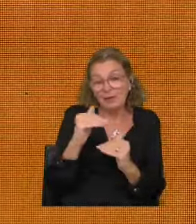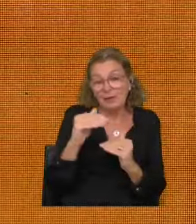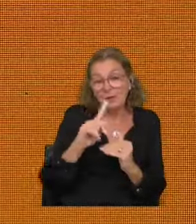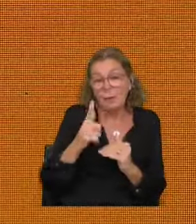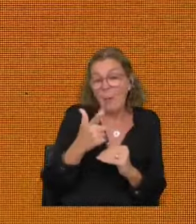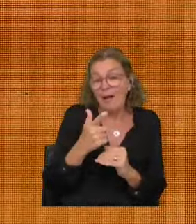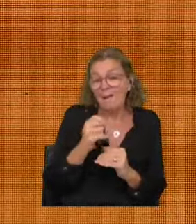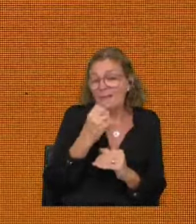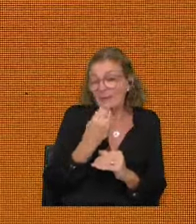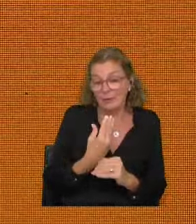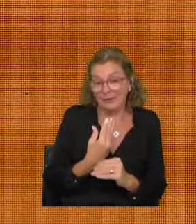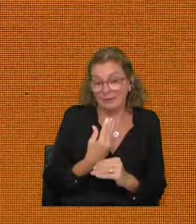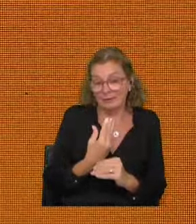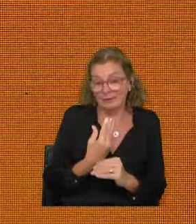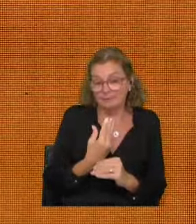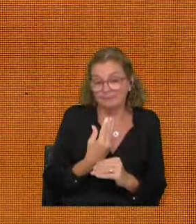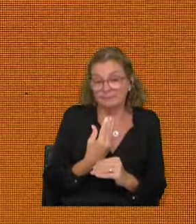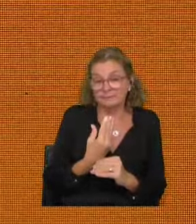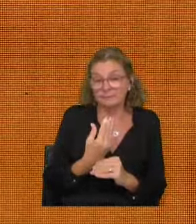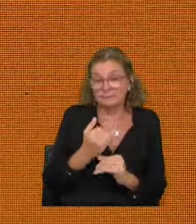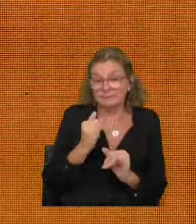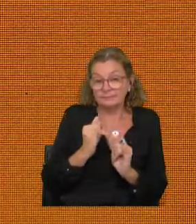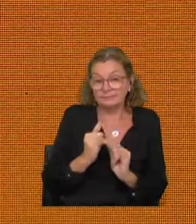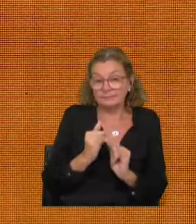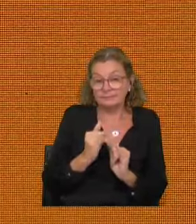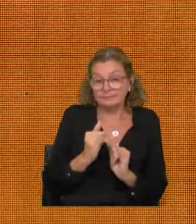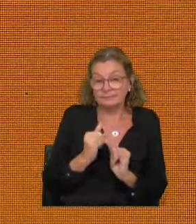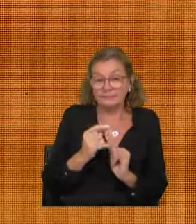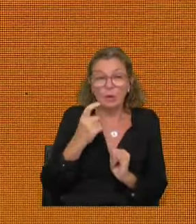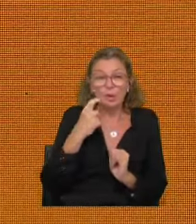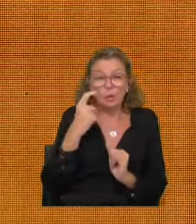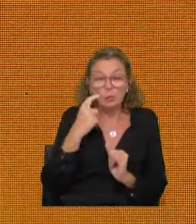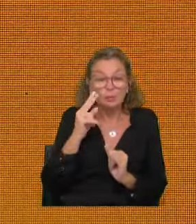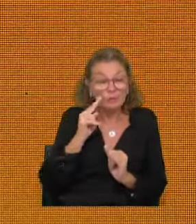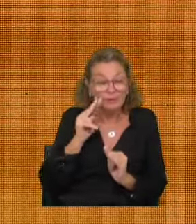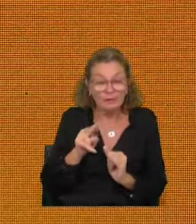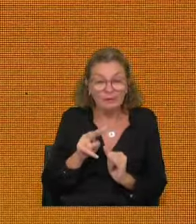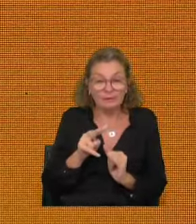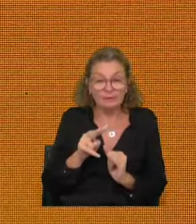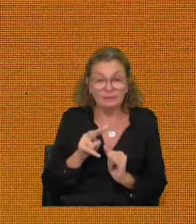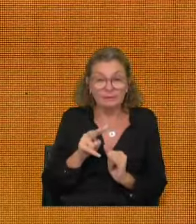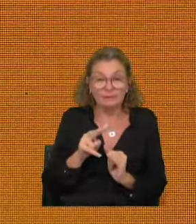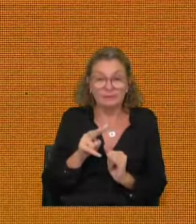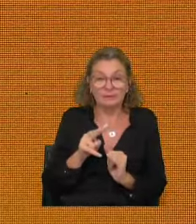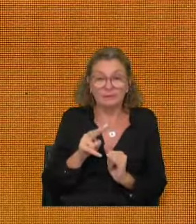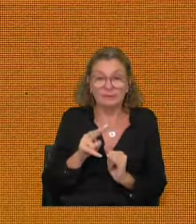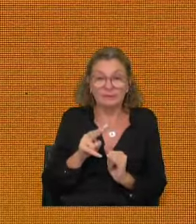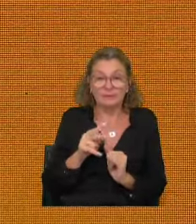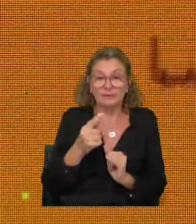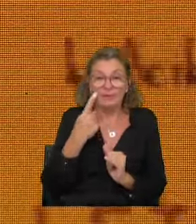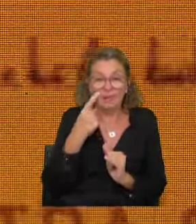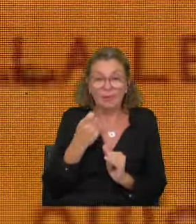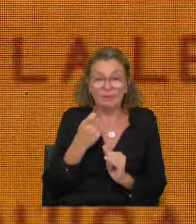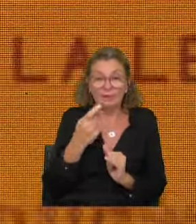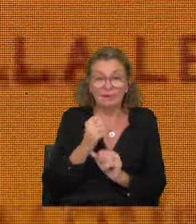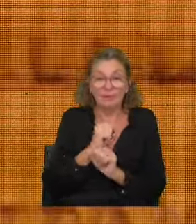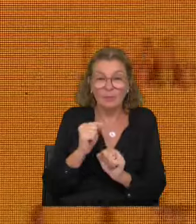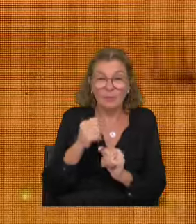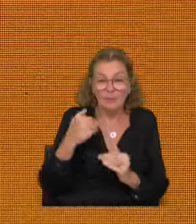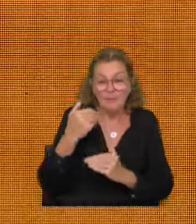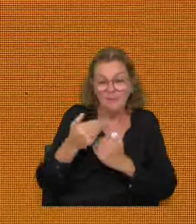mejora no no no hay Mejora y eh él por los números que está viendo no eh sostiene que se puede